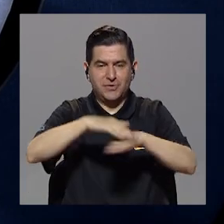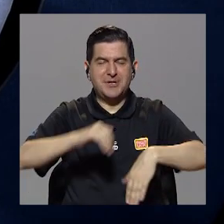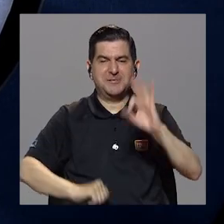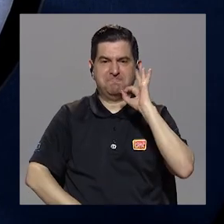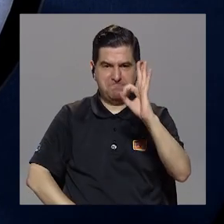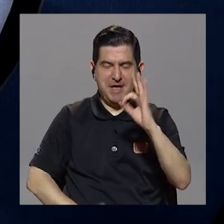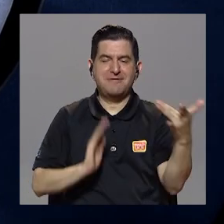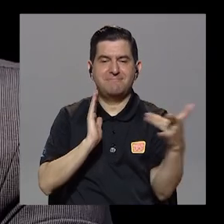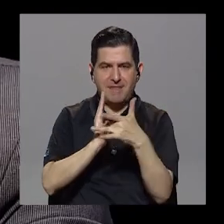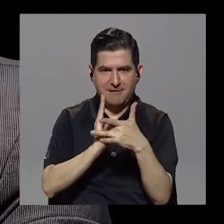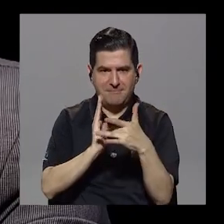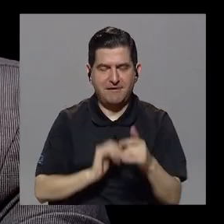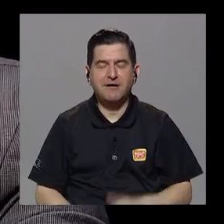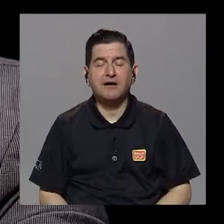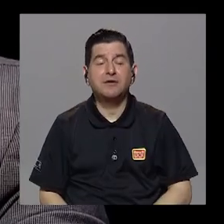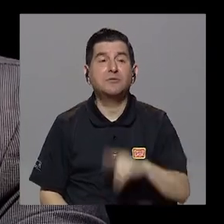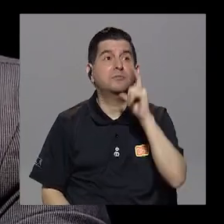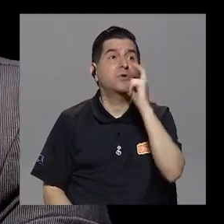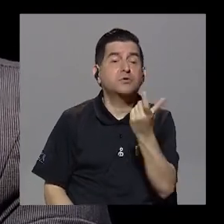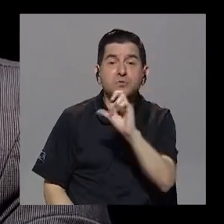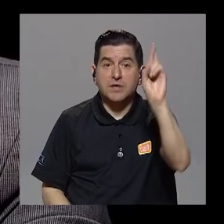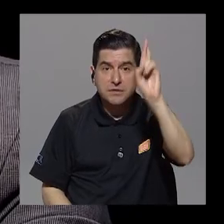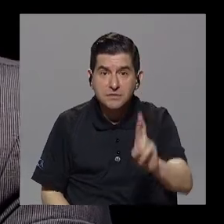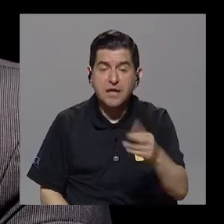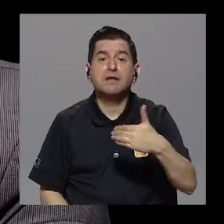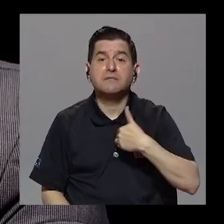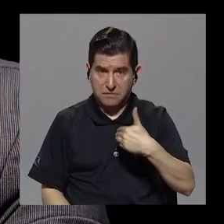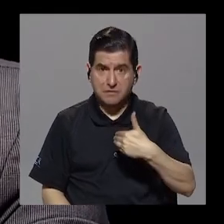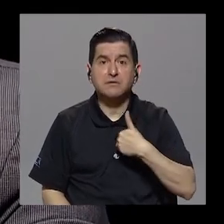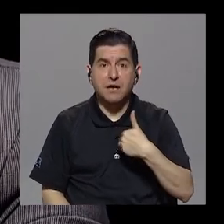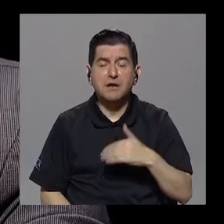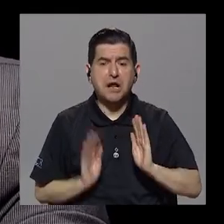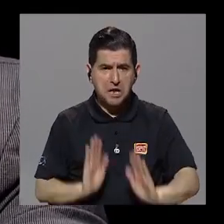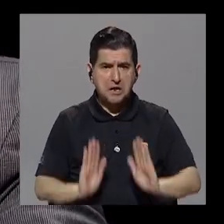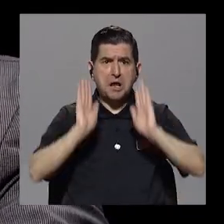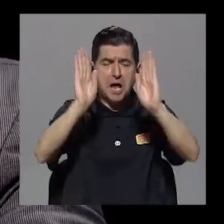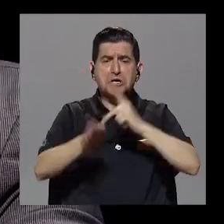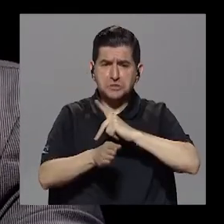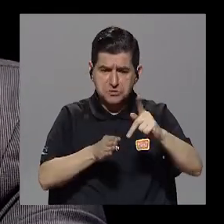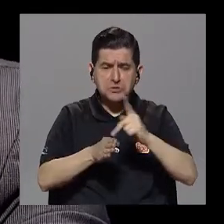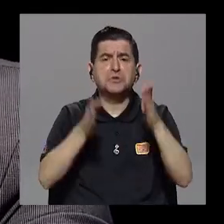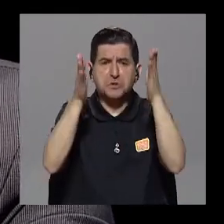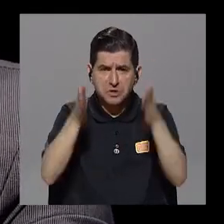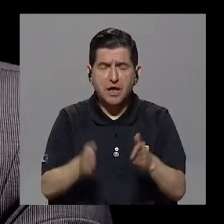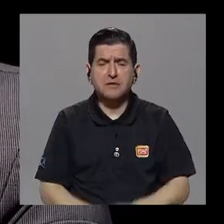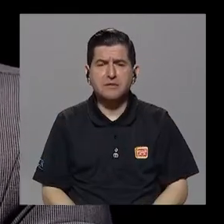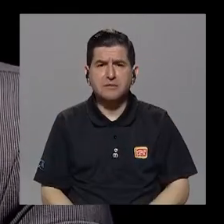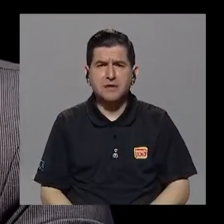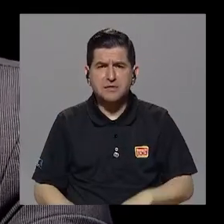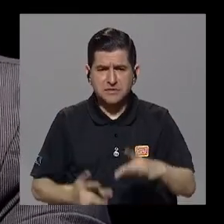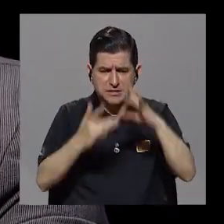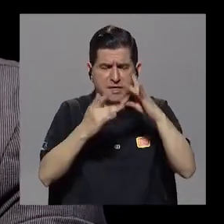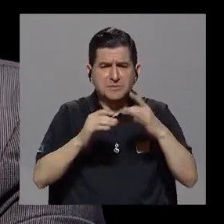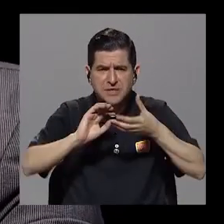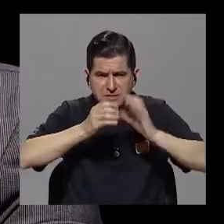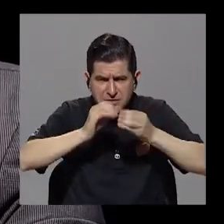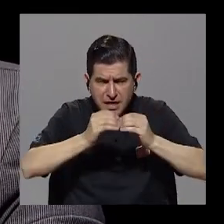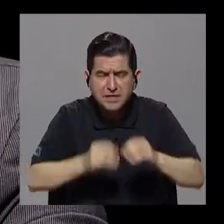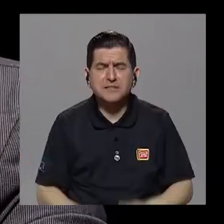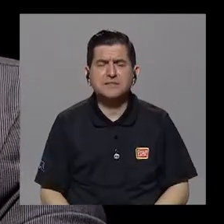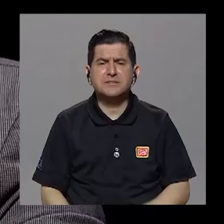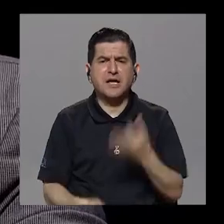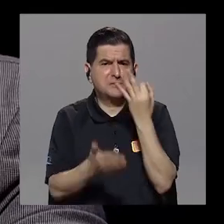fundamentadas técnicamente. Afortunadamente en Costa Rica tenemos excelentes profesionales, actuarios, expertos